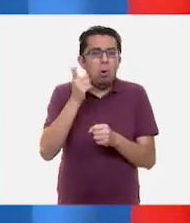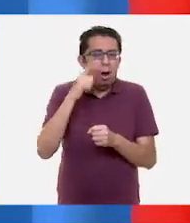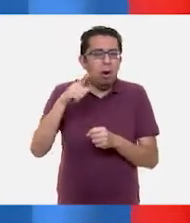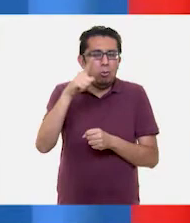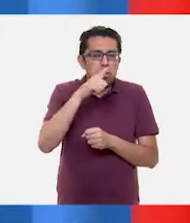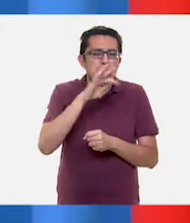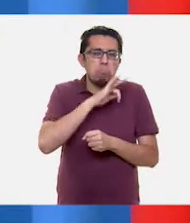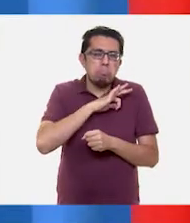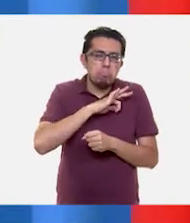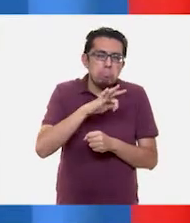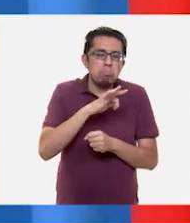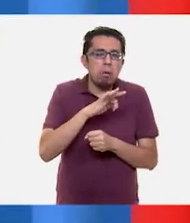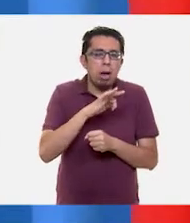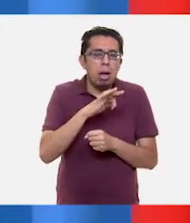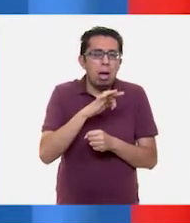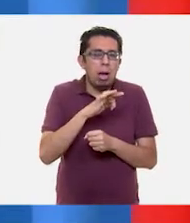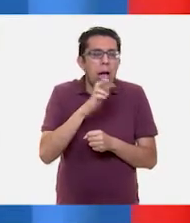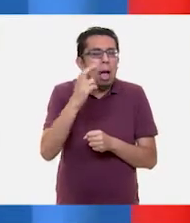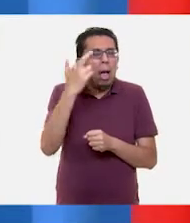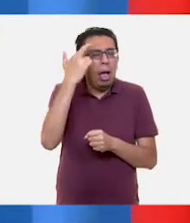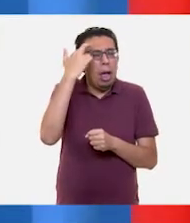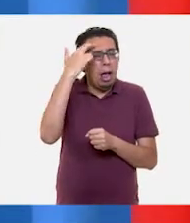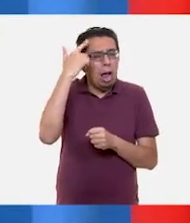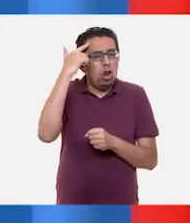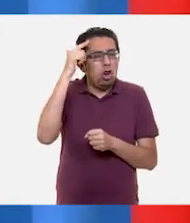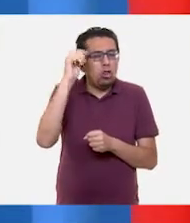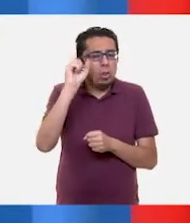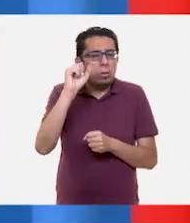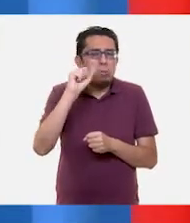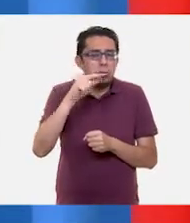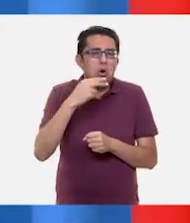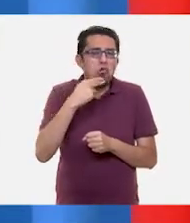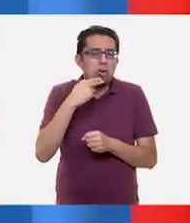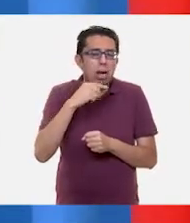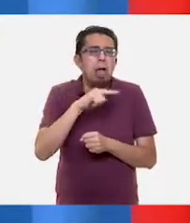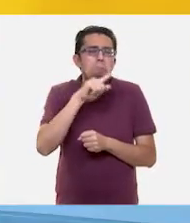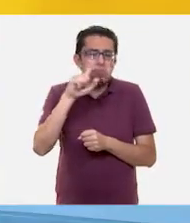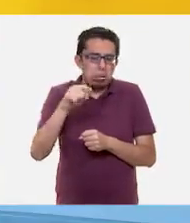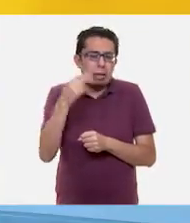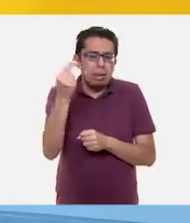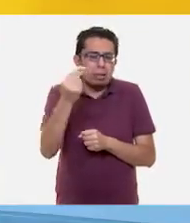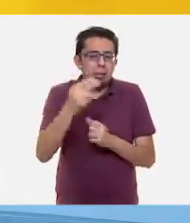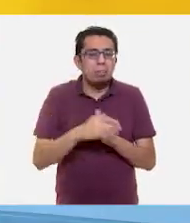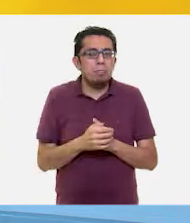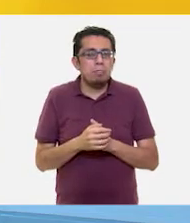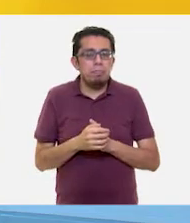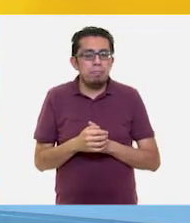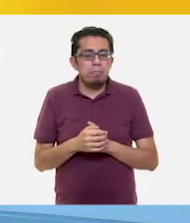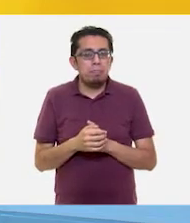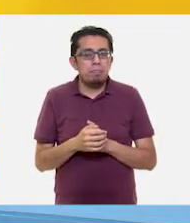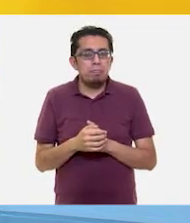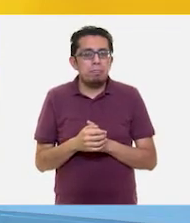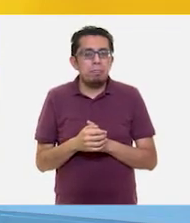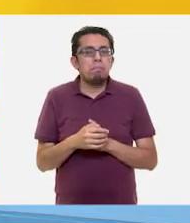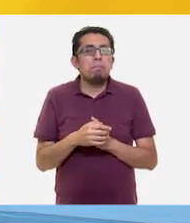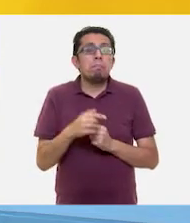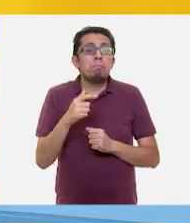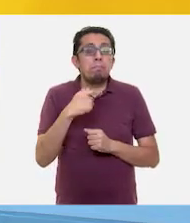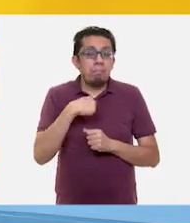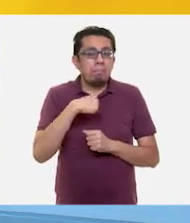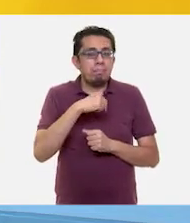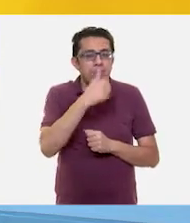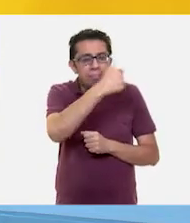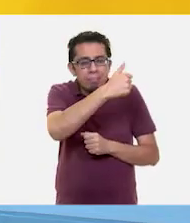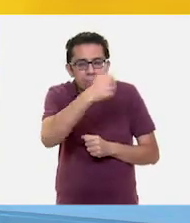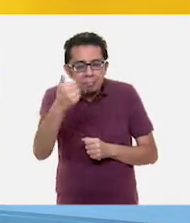ven desde su casa tener presentes los conceptos y aplicarlos cuando lo necesiten. Así es, me despido de cada uno de